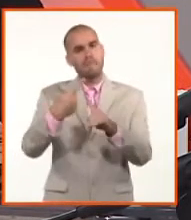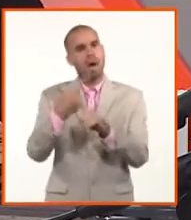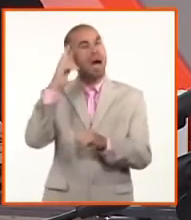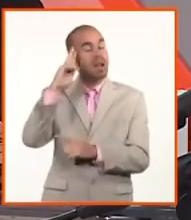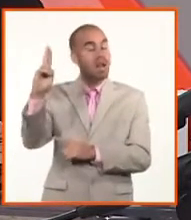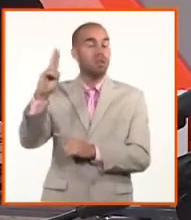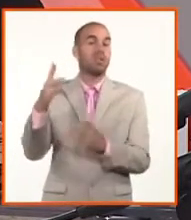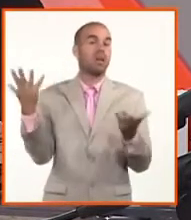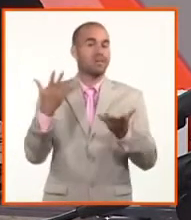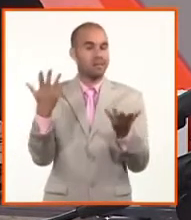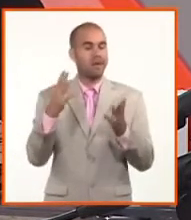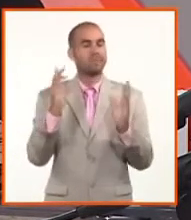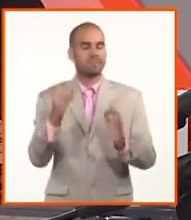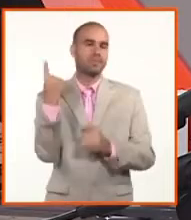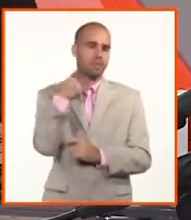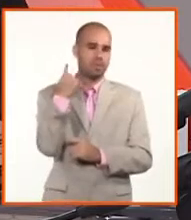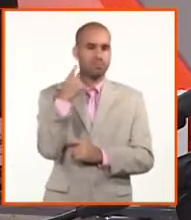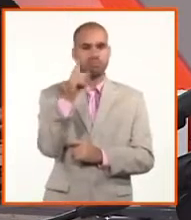asesinato en